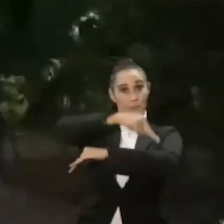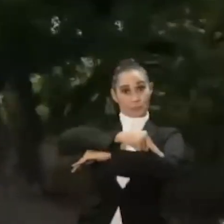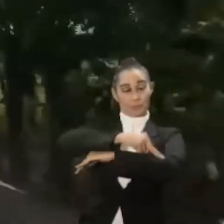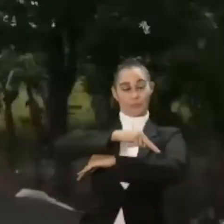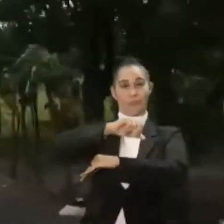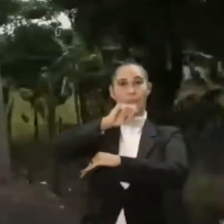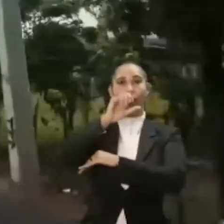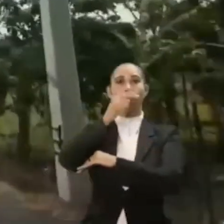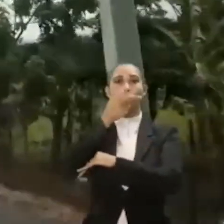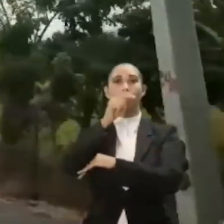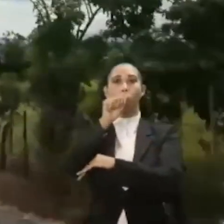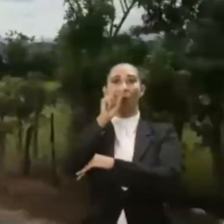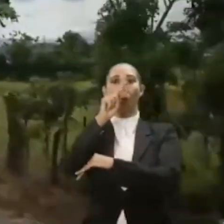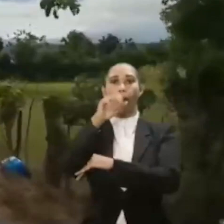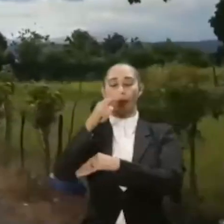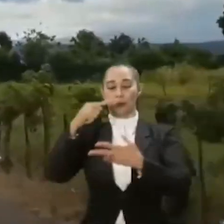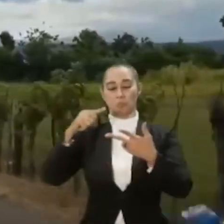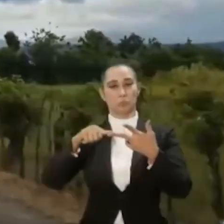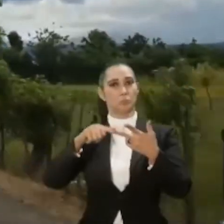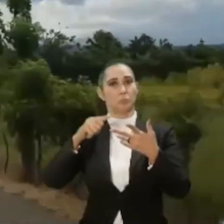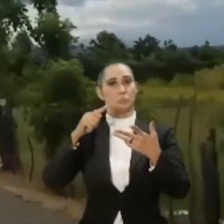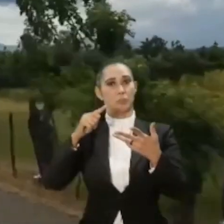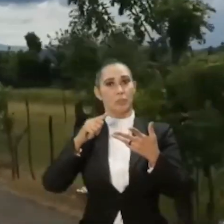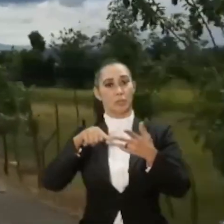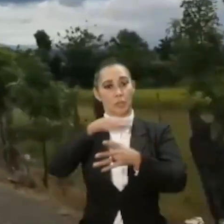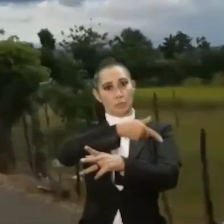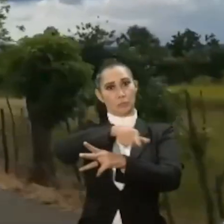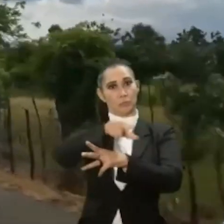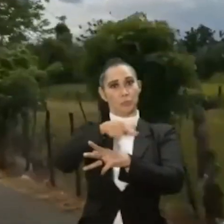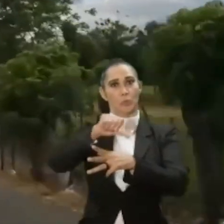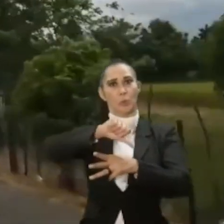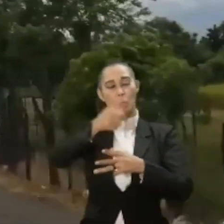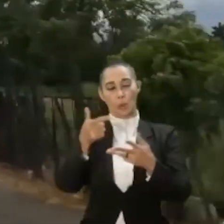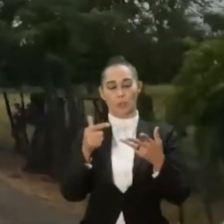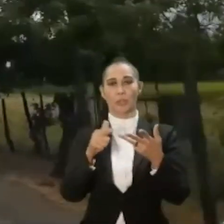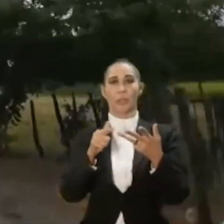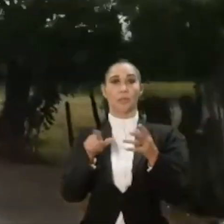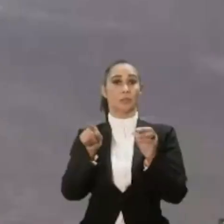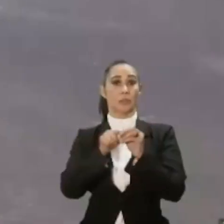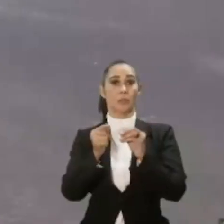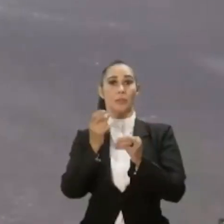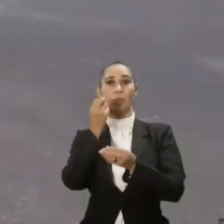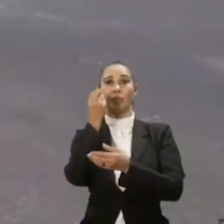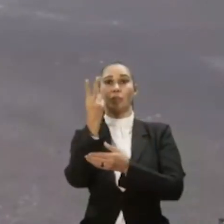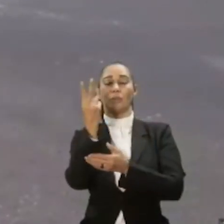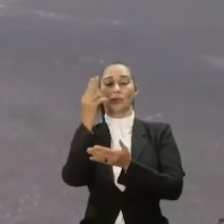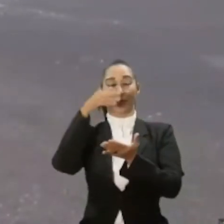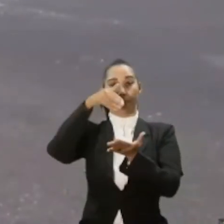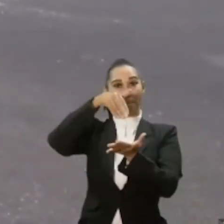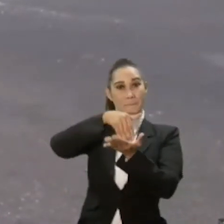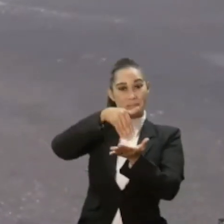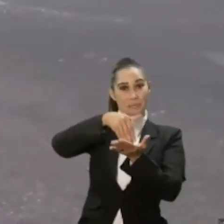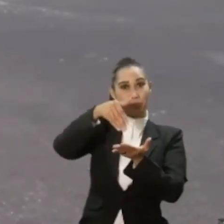en la carretera Hato Mayor, Yerbabuena, y además hemos invertido casi 12 mil millones de pesos para la construcción de aceras